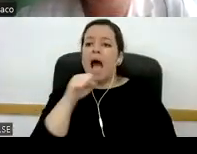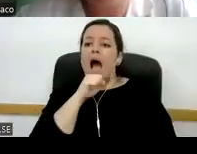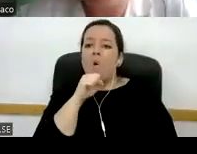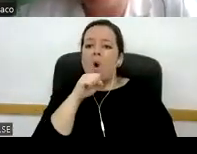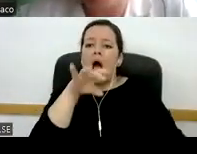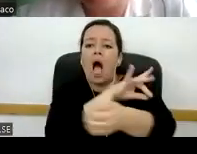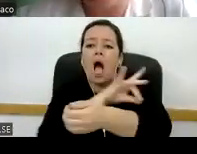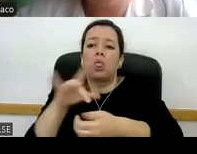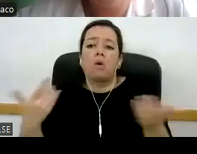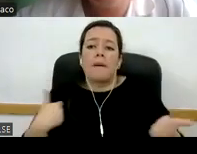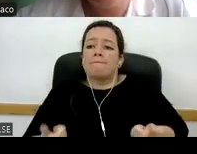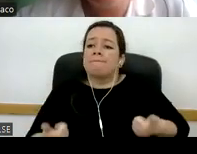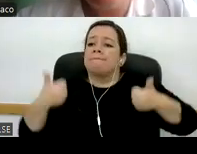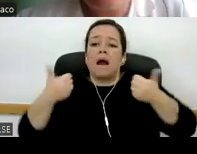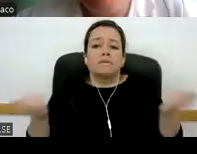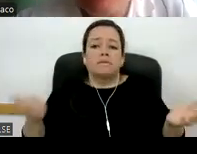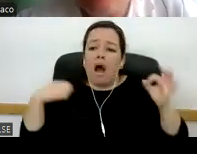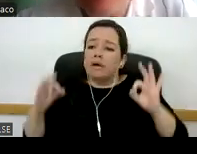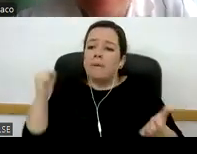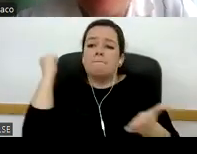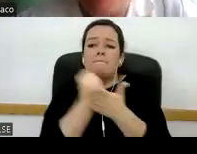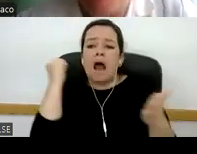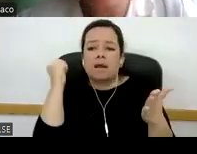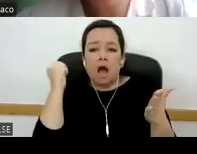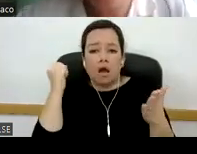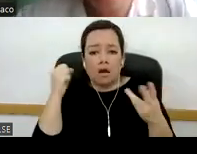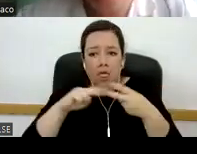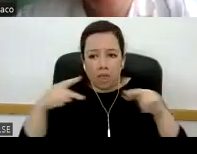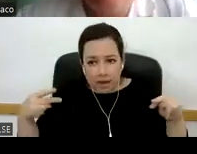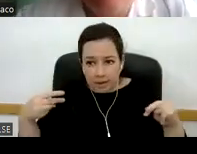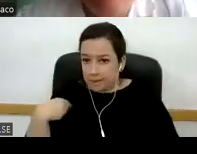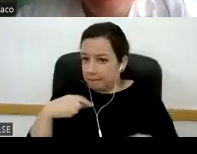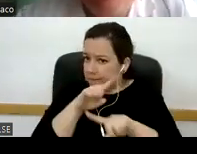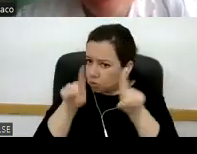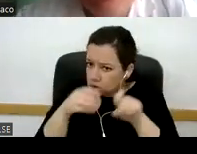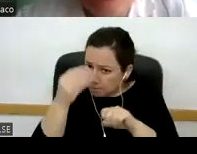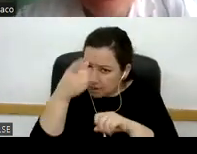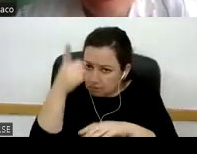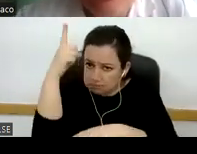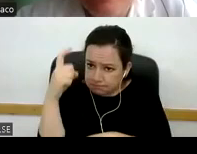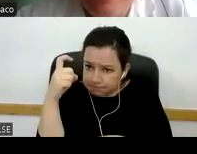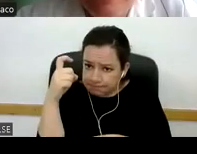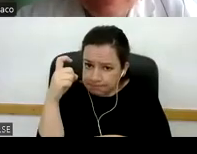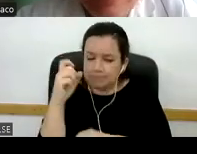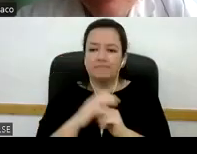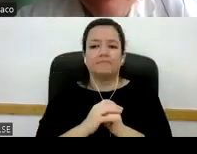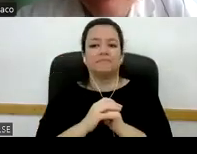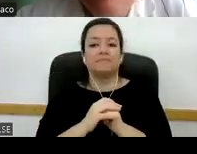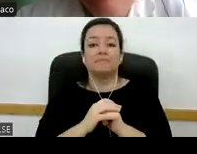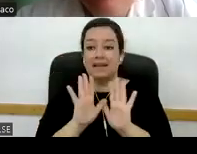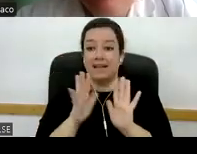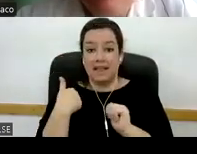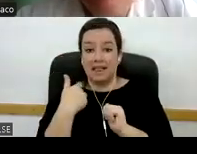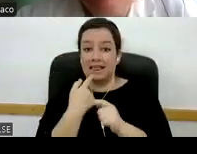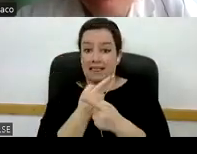diabetes, por lo tanto yo no puedo hacer nada. ¿Estamos marcados genéticamente? Pues he de deciros que en